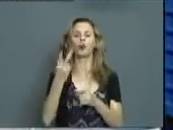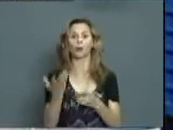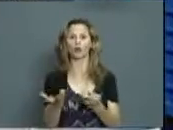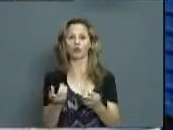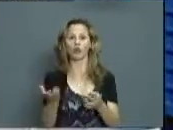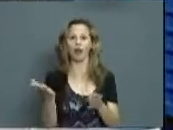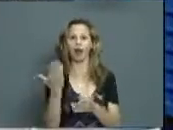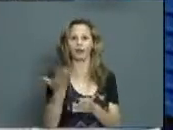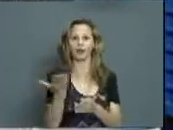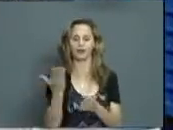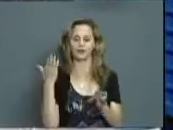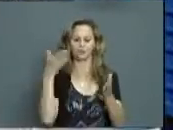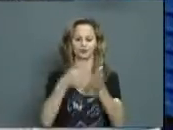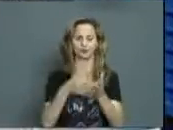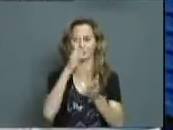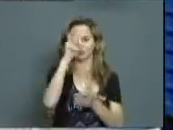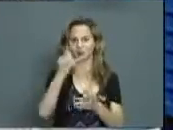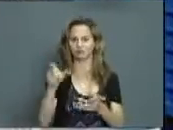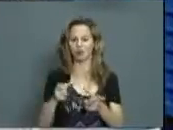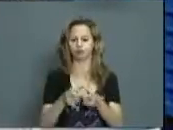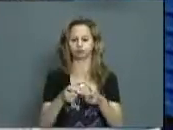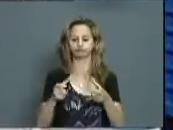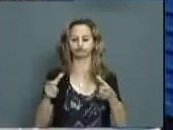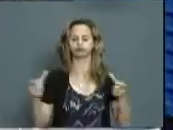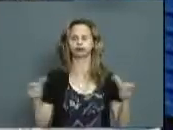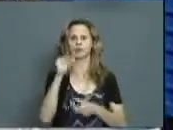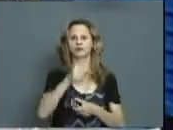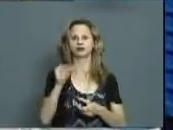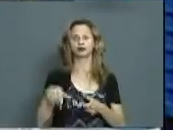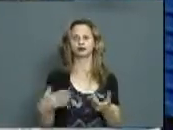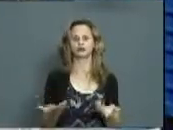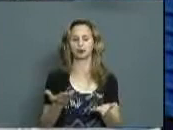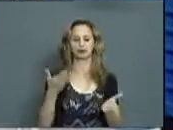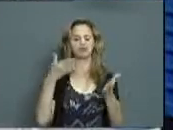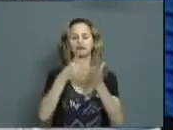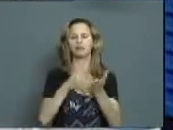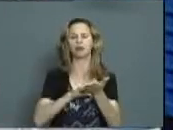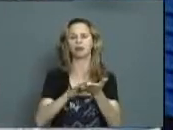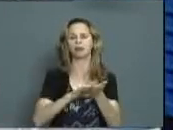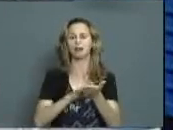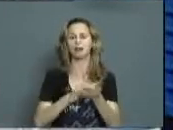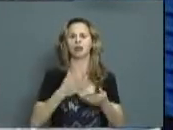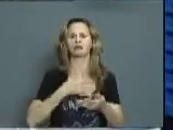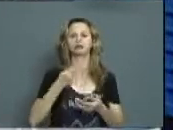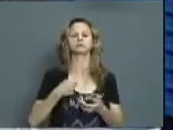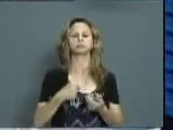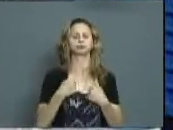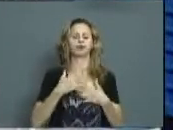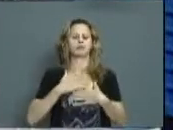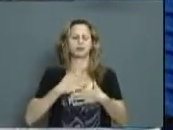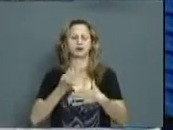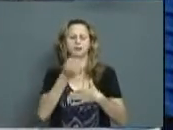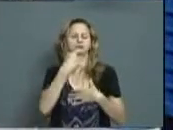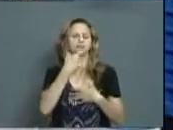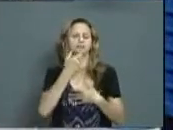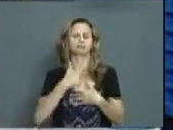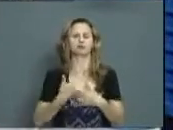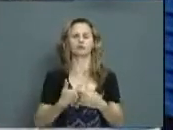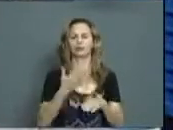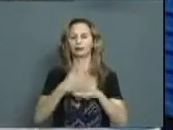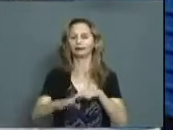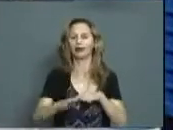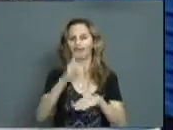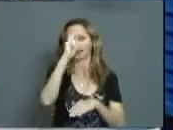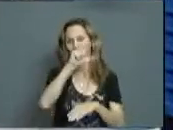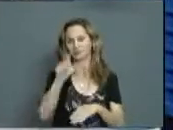la medida de que el número de casos aumentó y un grupo de personas quizás tomaron la decisión de hacerse tratamiento por su cuenta y llegar tarde a las